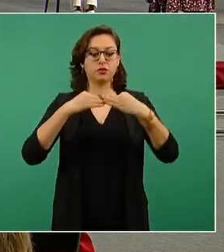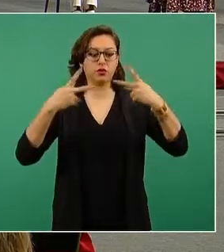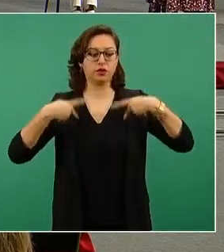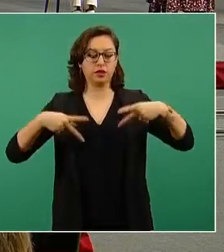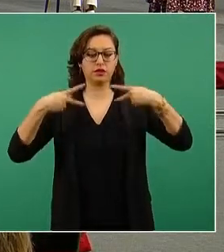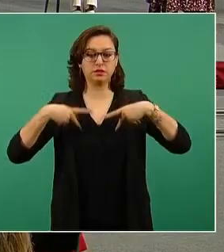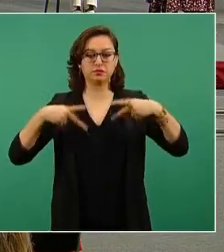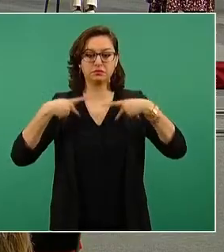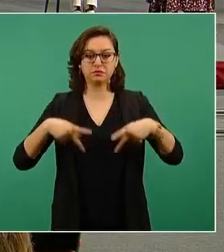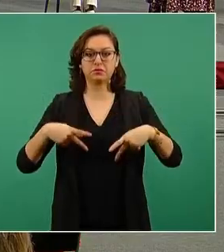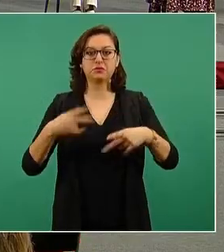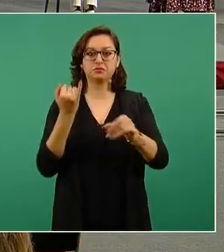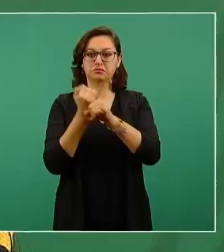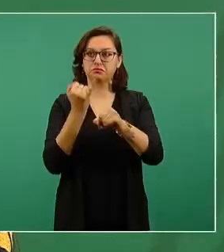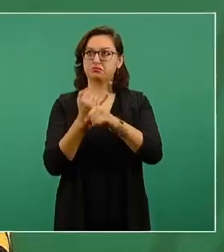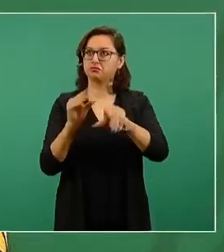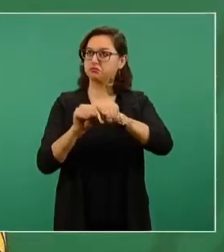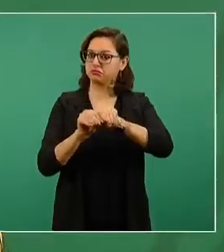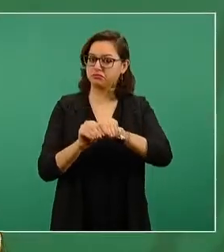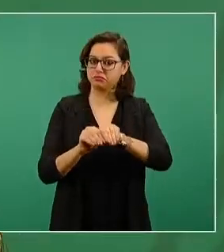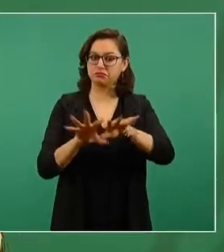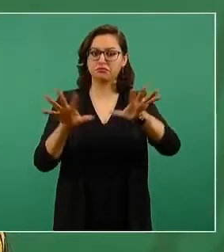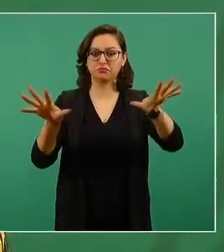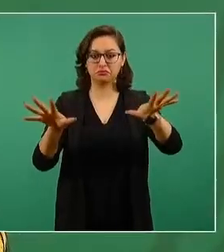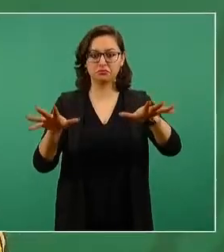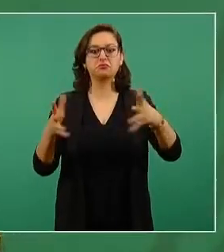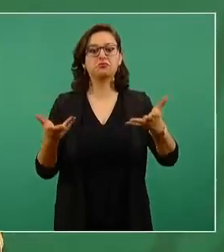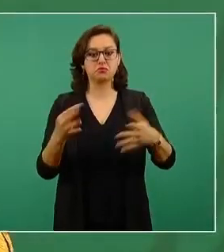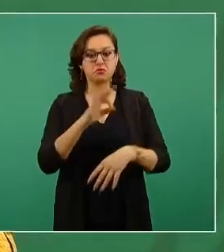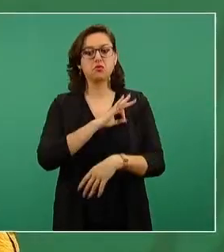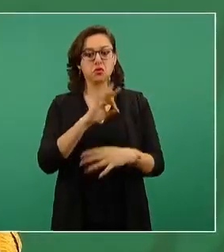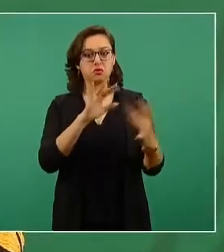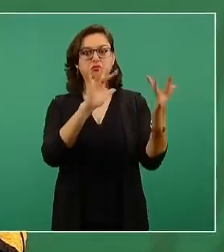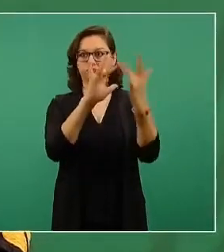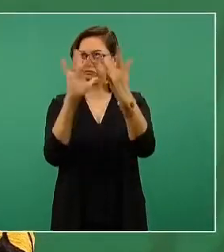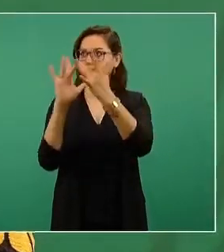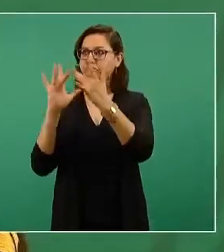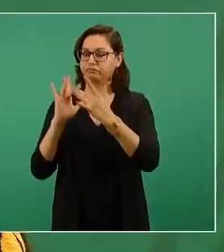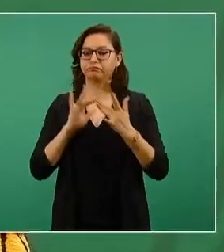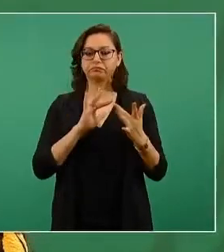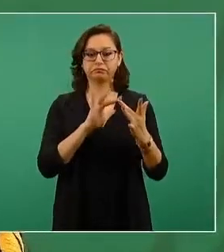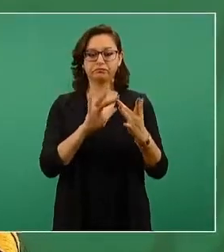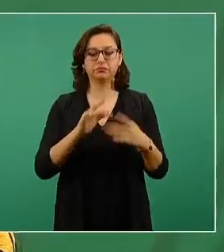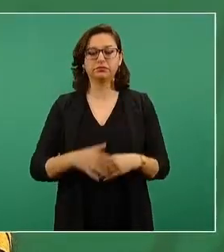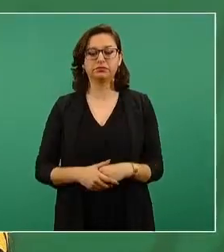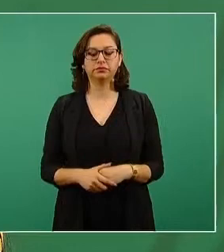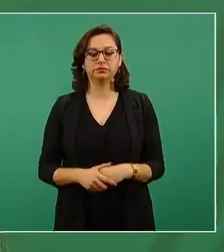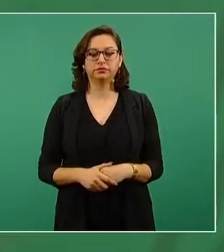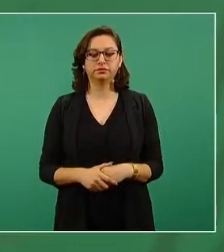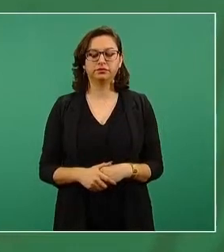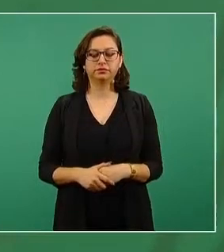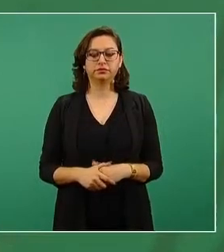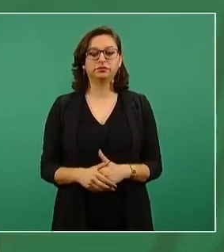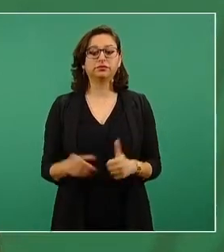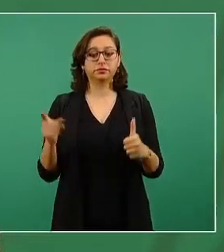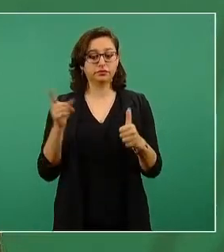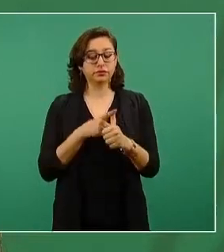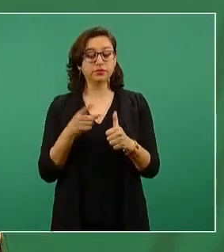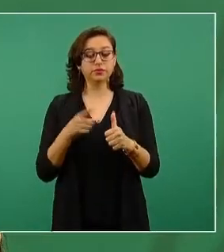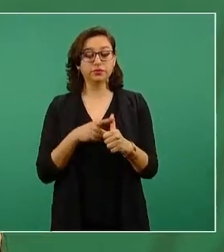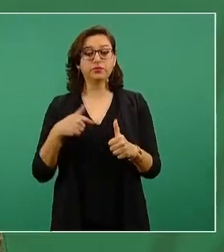de la plataforma y que ahora en esta virtualidad pues es la manera de conectarnos. Primero, pues quisiera expresar